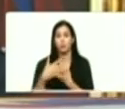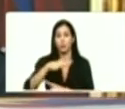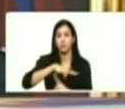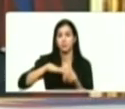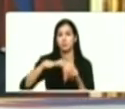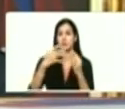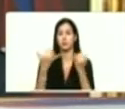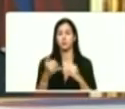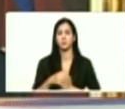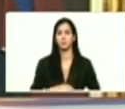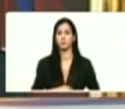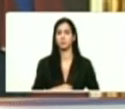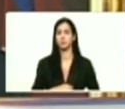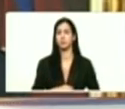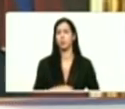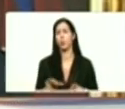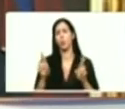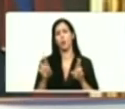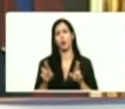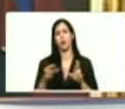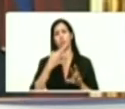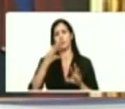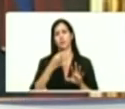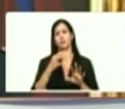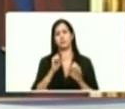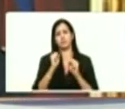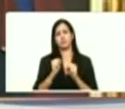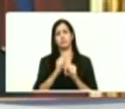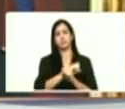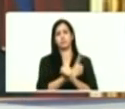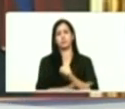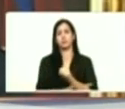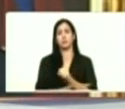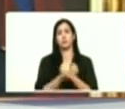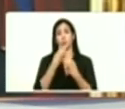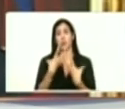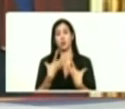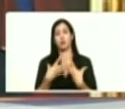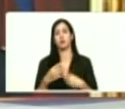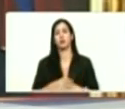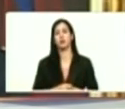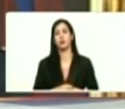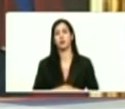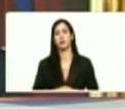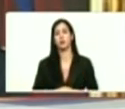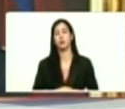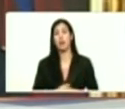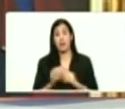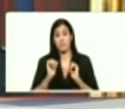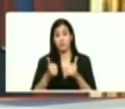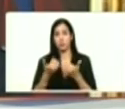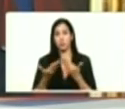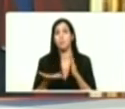ojalá de verdad haya una consolidación del repunte de los precios petroleros que empezó hoy